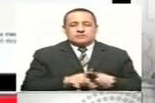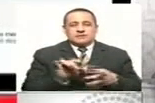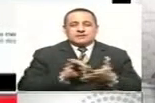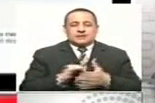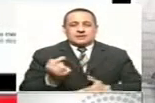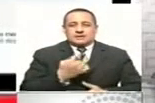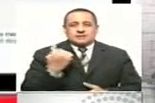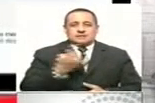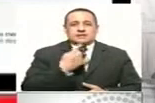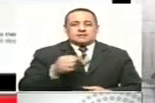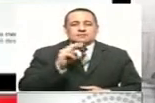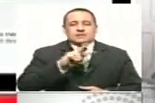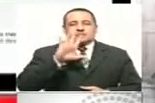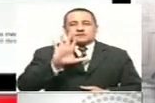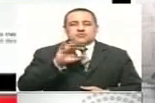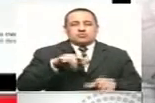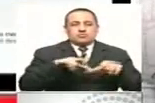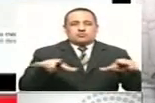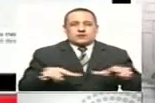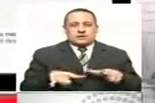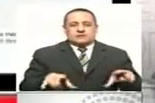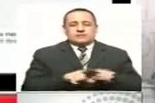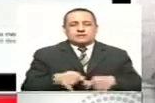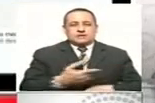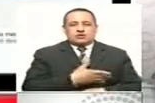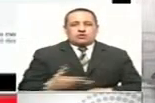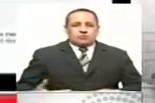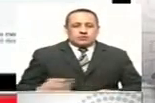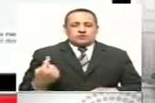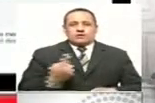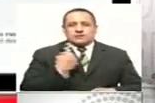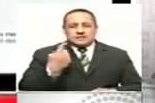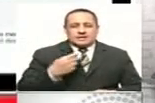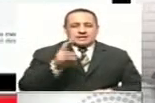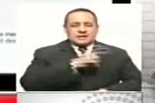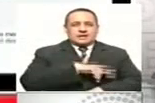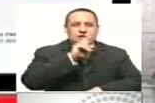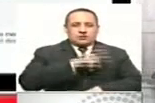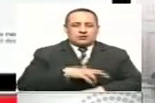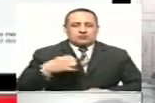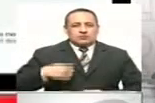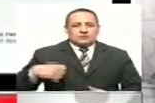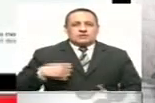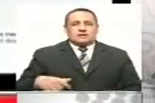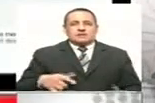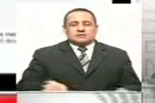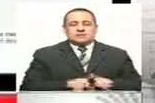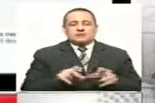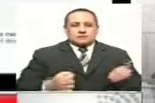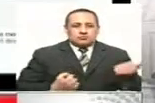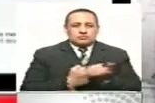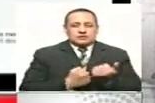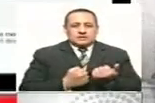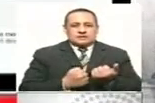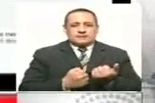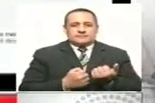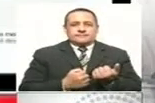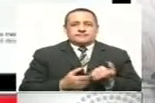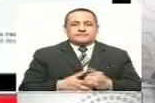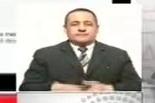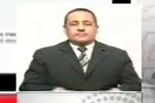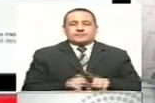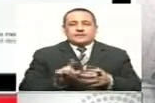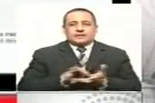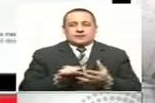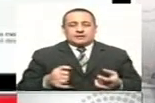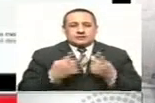los 25 espacios de gobierno nacional, regionales, locales, ¿no? Impulsar eso. Y